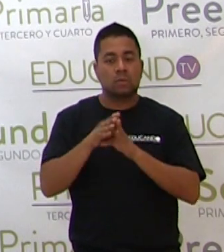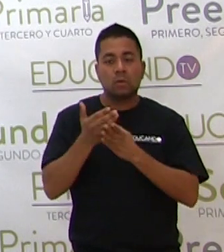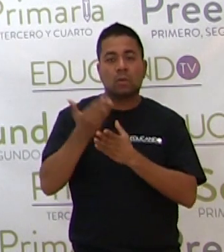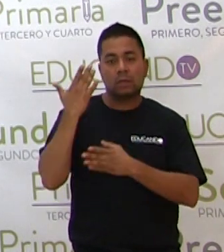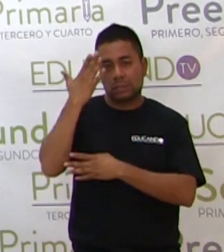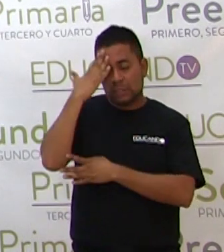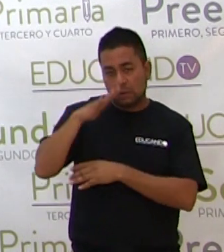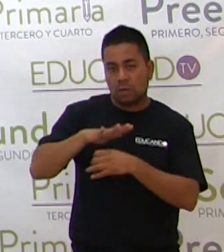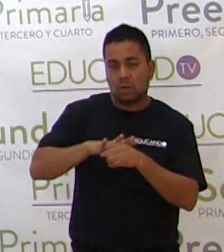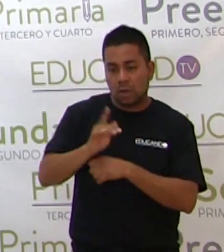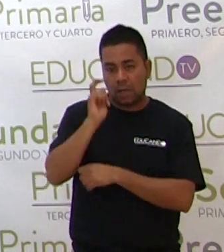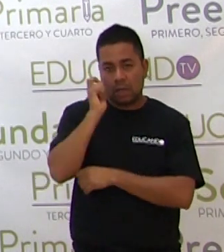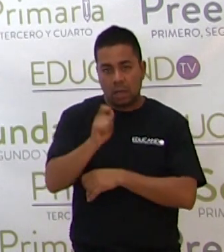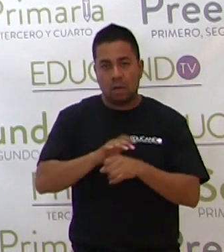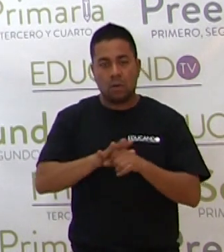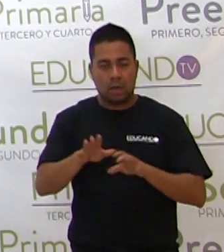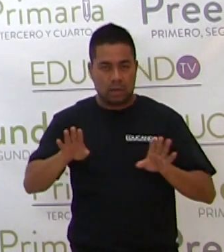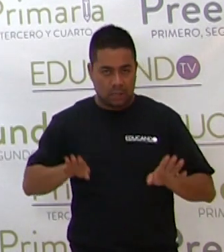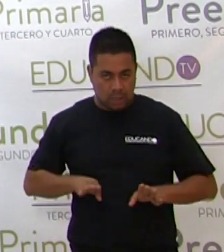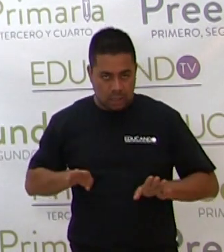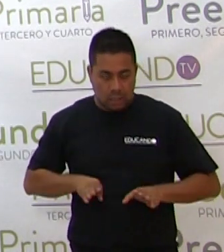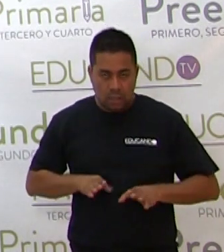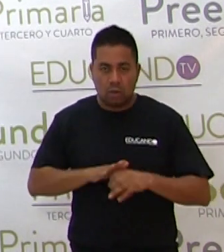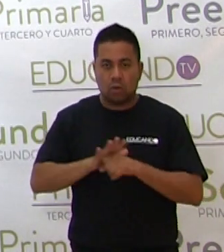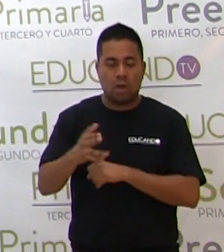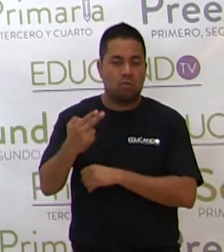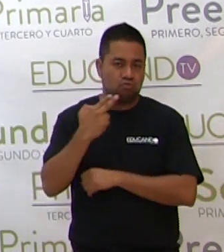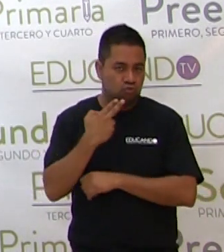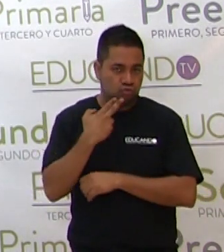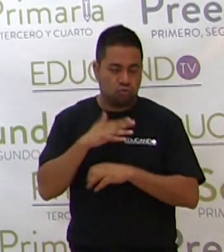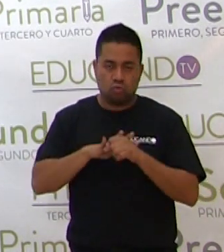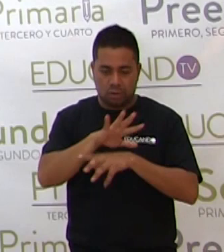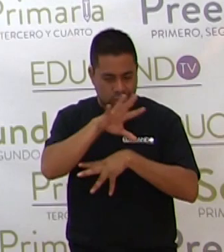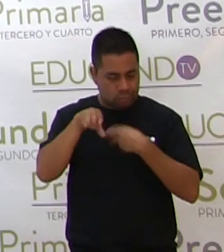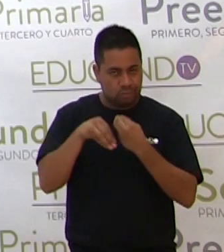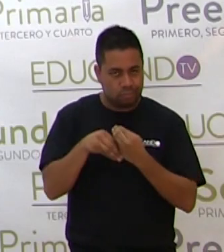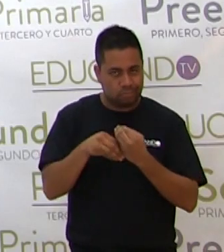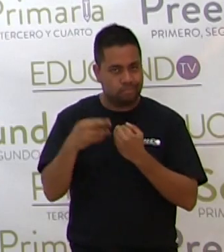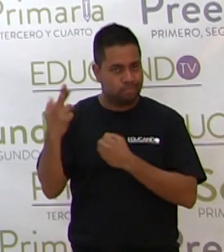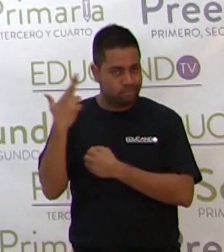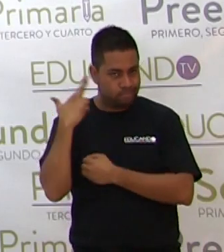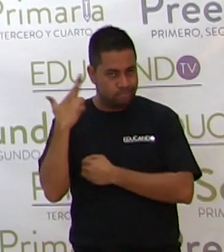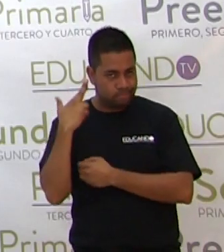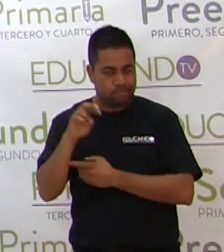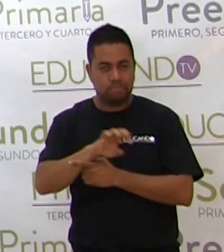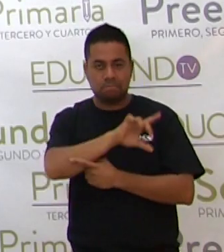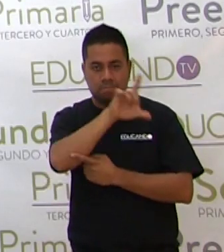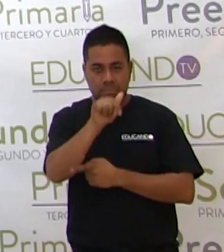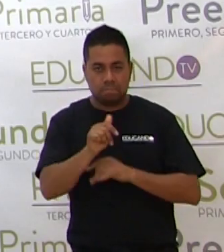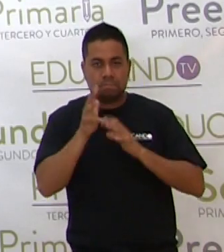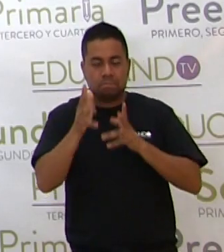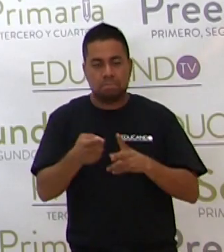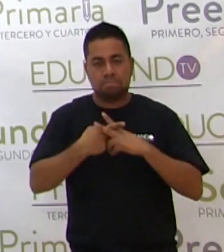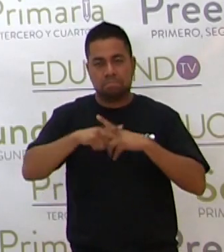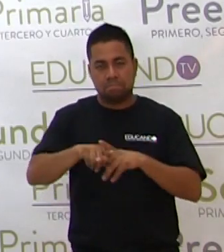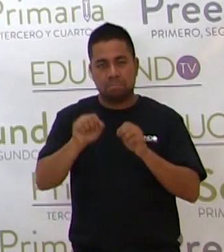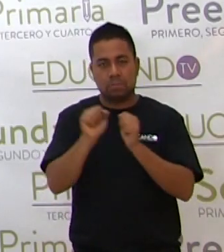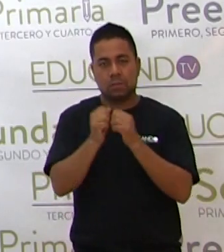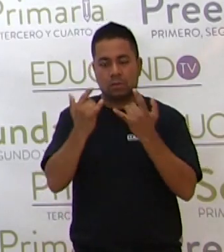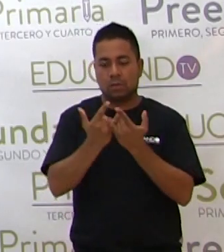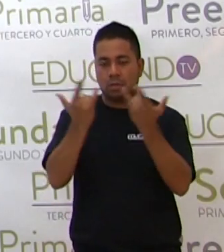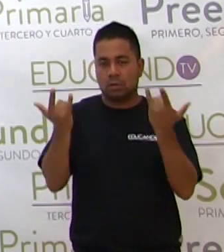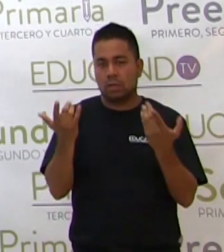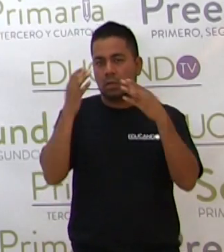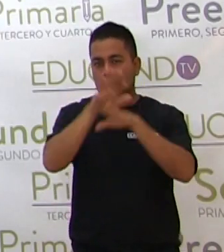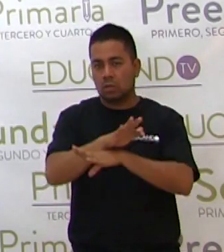significan cuáles son sus características cuál es su función luego entonces vamos a empezar hablando de la historia de